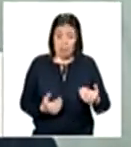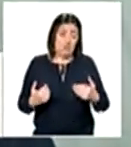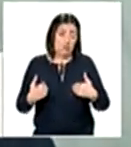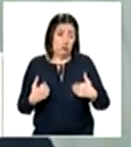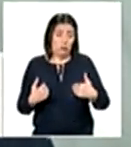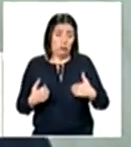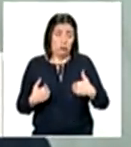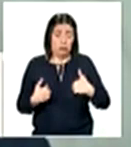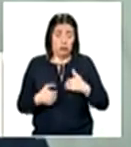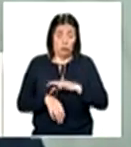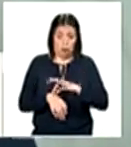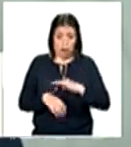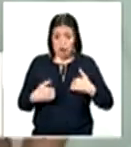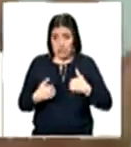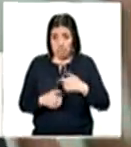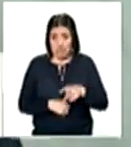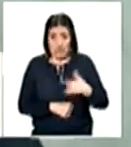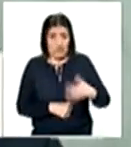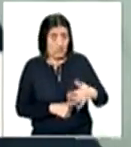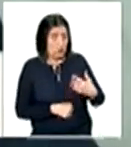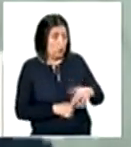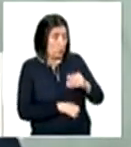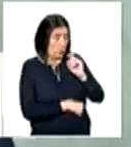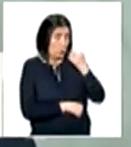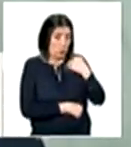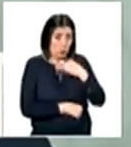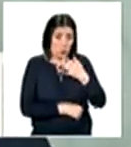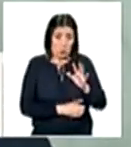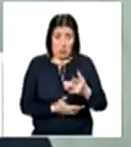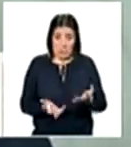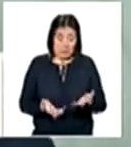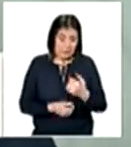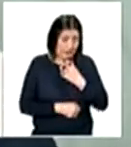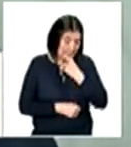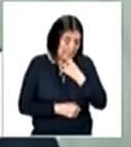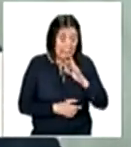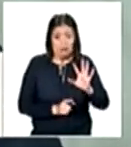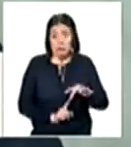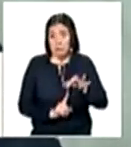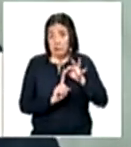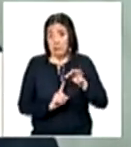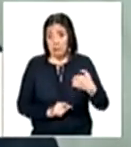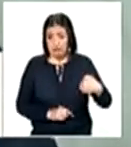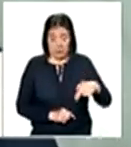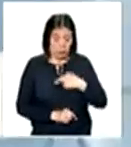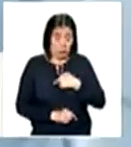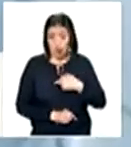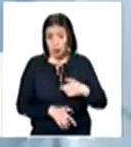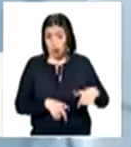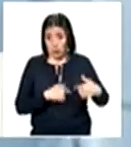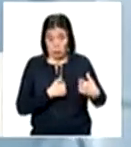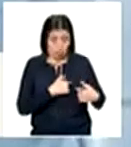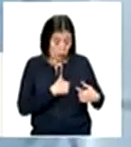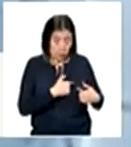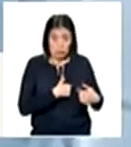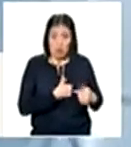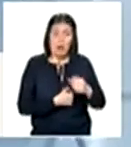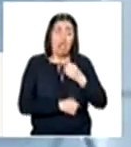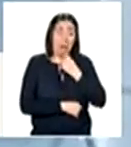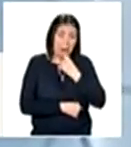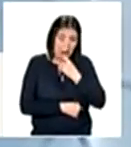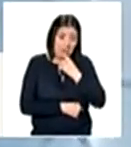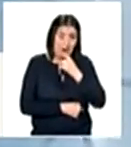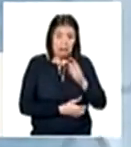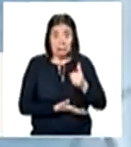esto fue una situación excepcional y para nosotros el darnos cuenta que bueno,